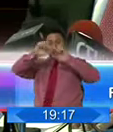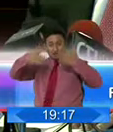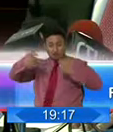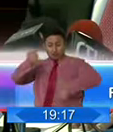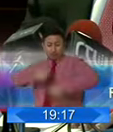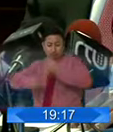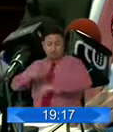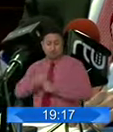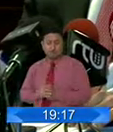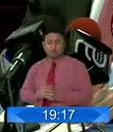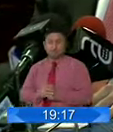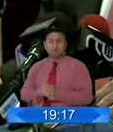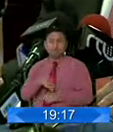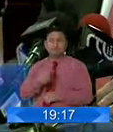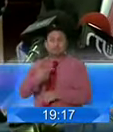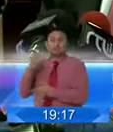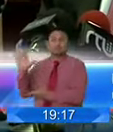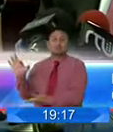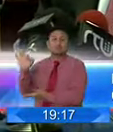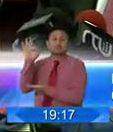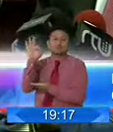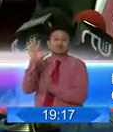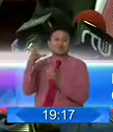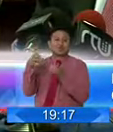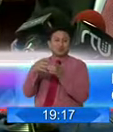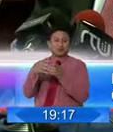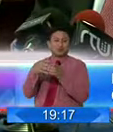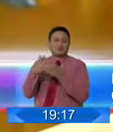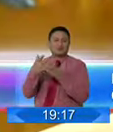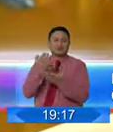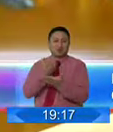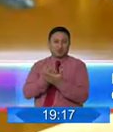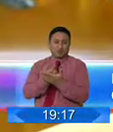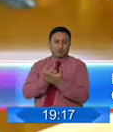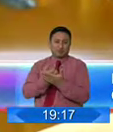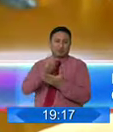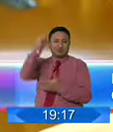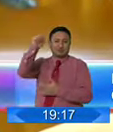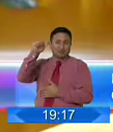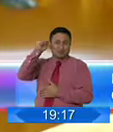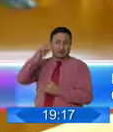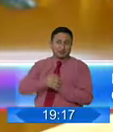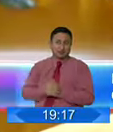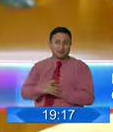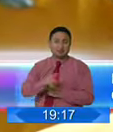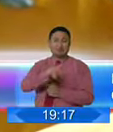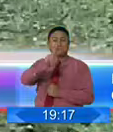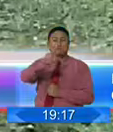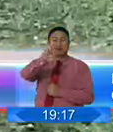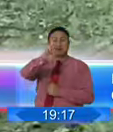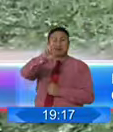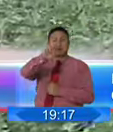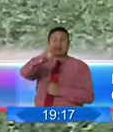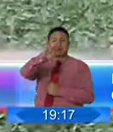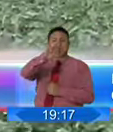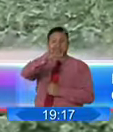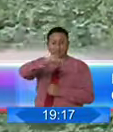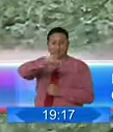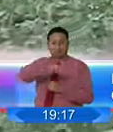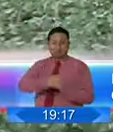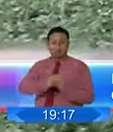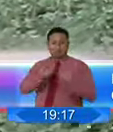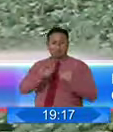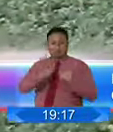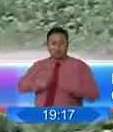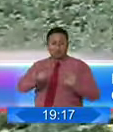su parte, la representante de la Comisión Económica Euroasiática, Verónica Nikishina, hizo hincapié en la importancia de diversificar